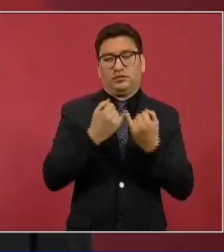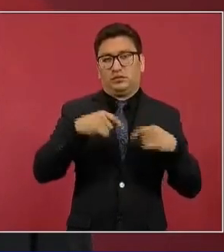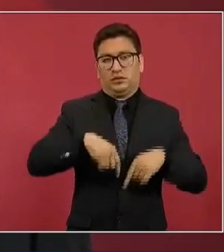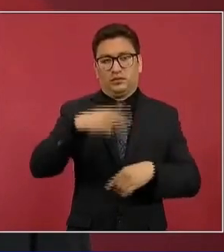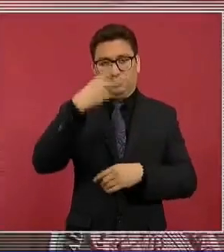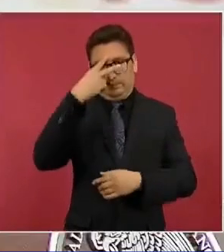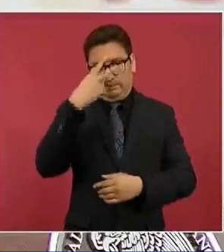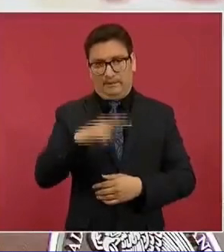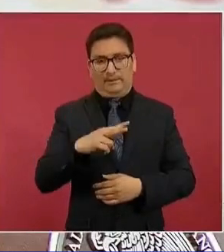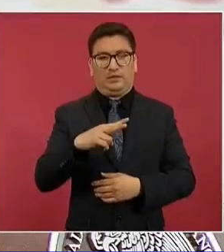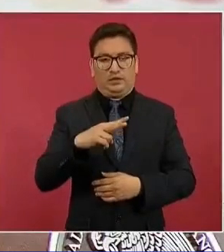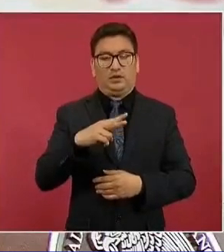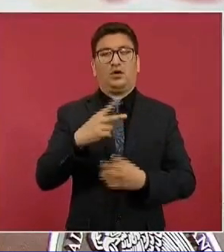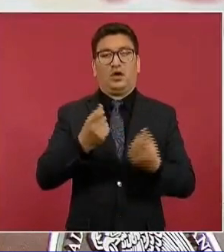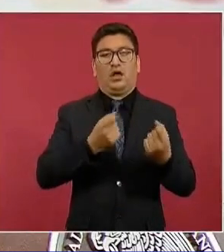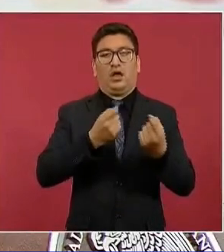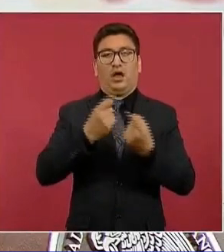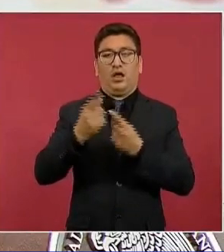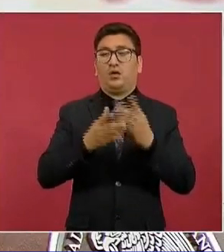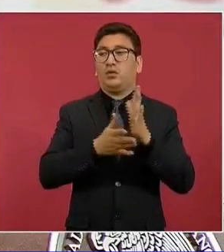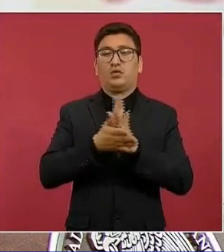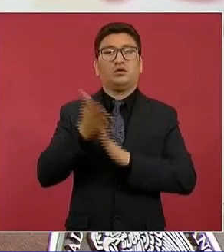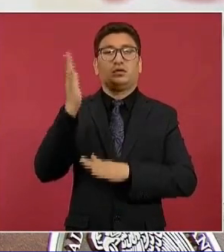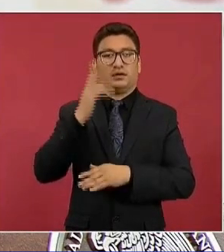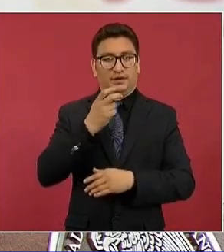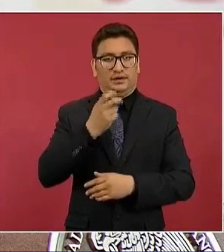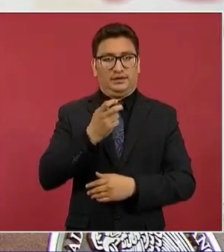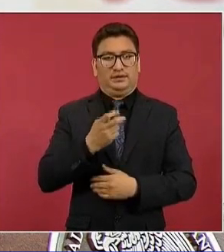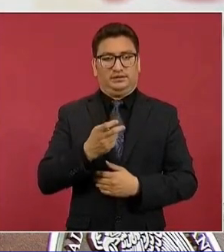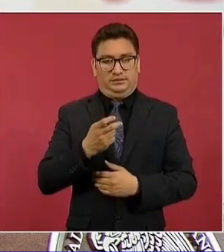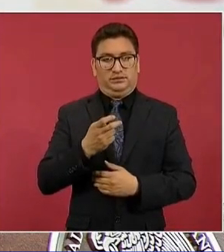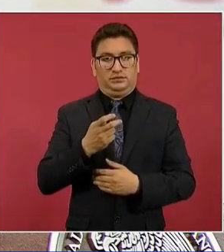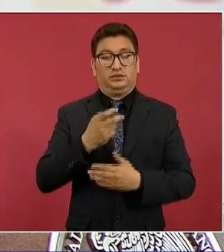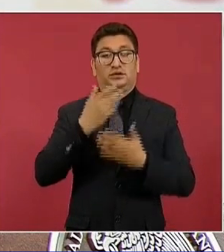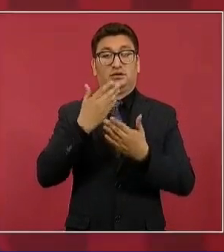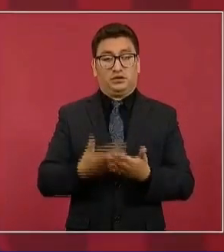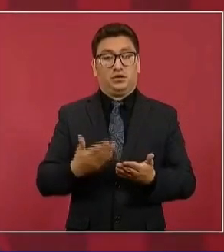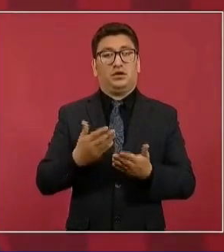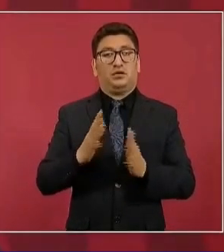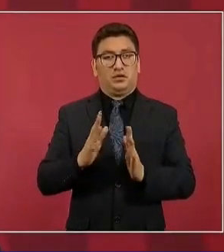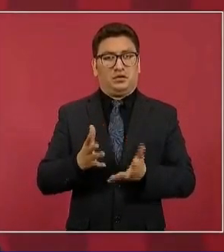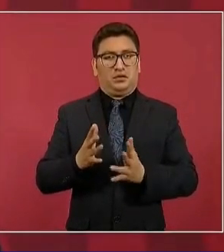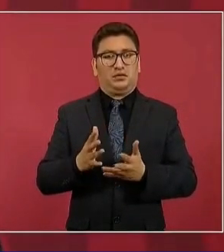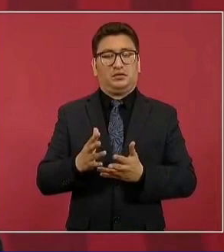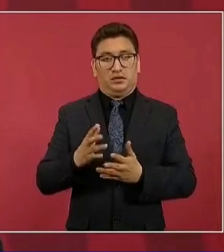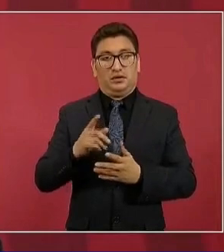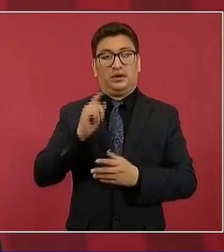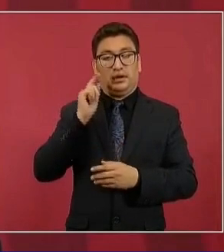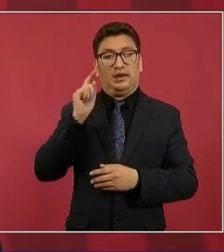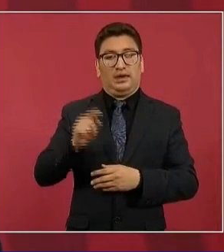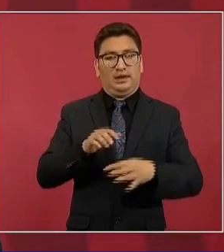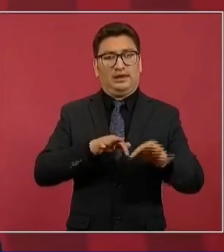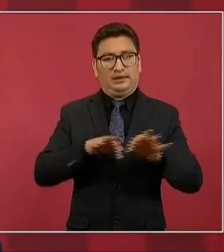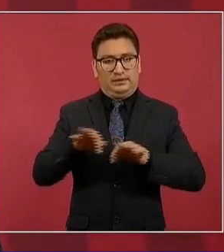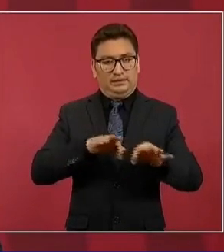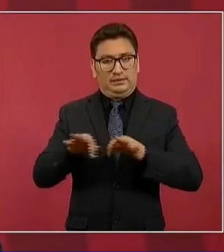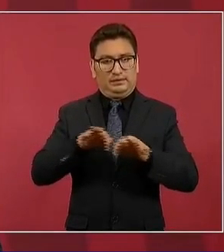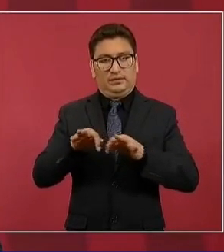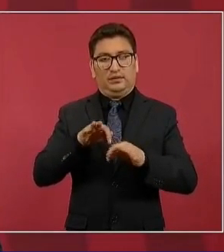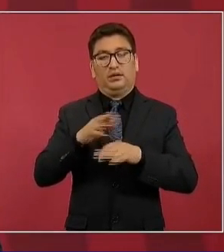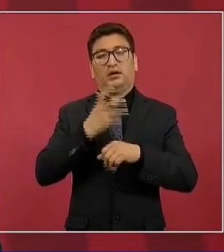que se fueron en esas condiciones y que ahora están trabajando honradamente